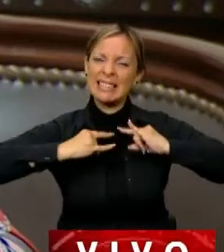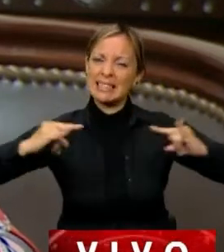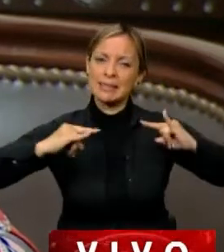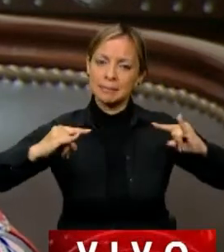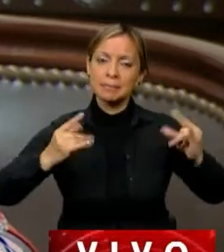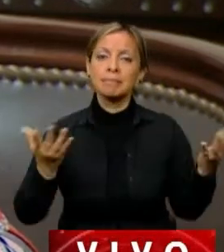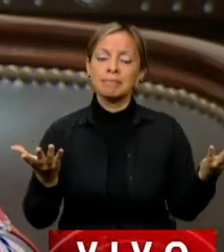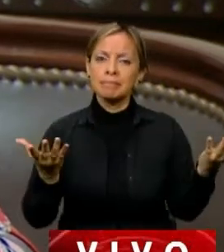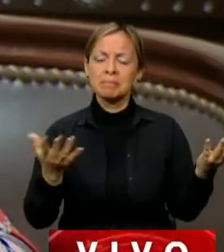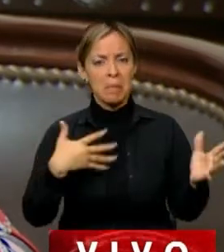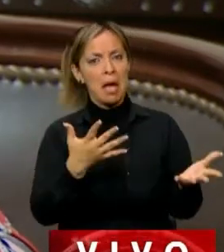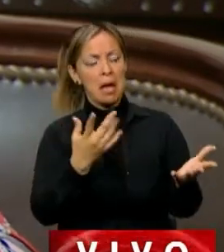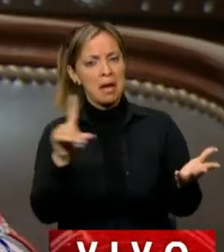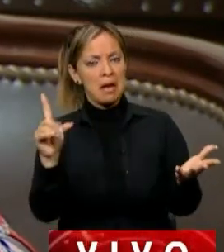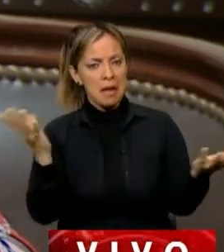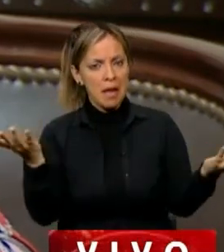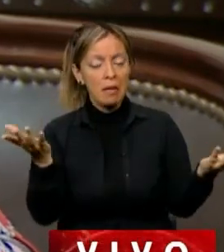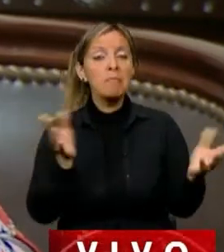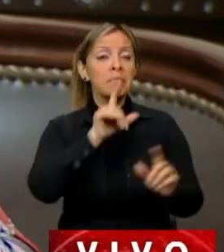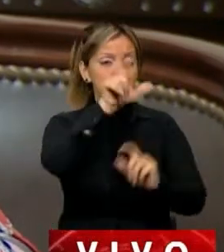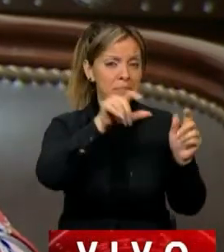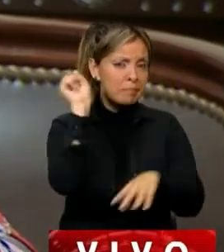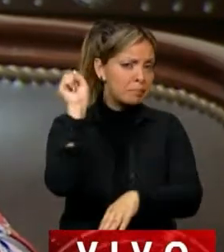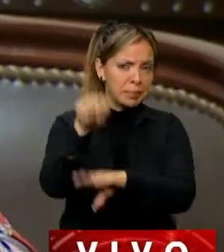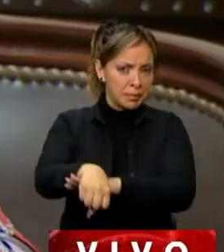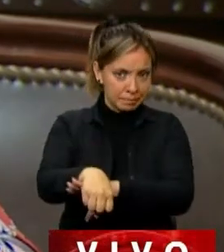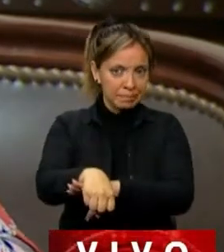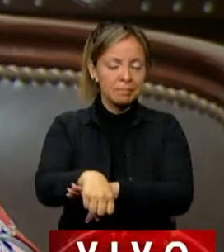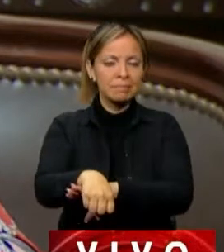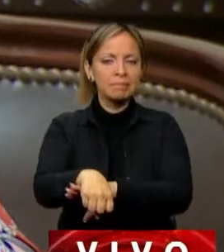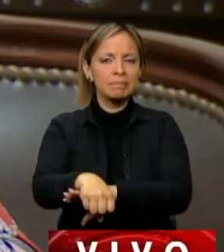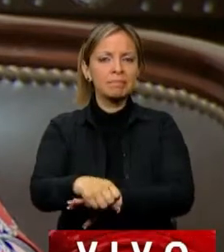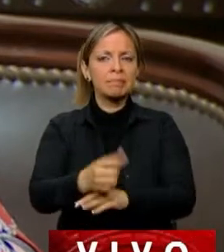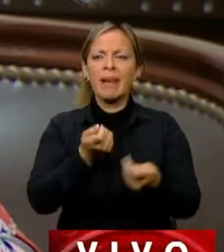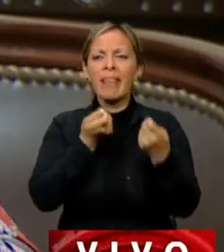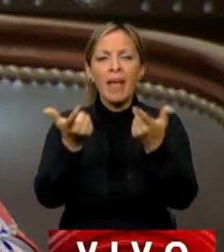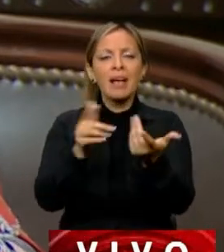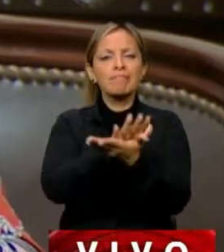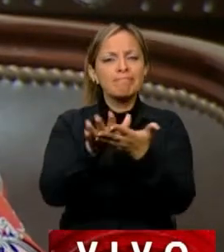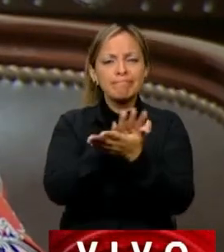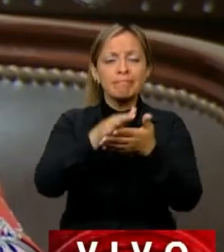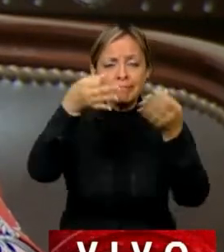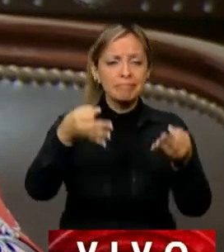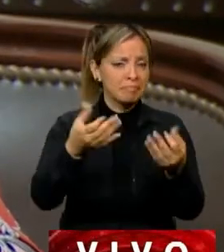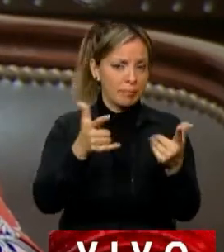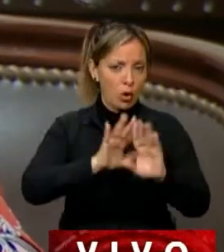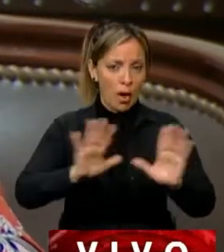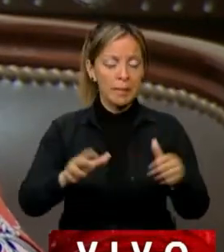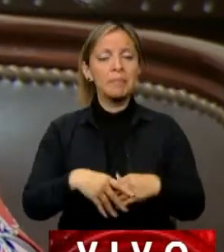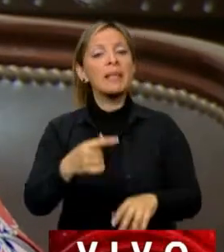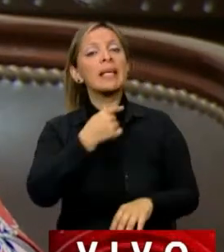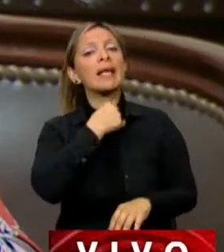pocas ocasiones ha sido escuchada con hechos concretos y resueltos. Queremos